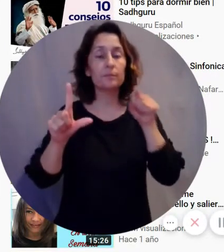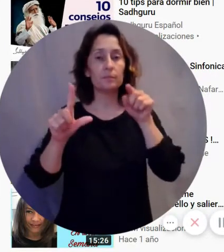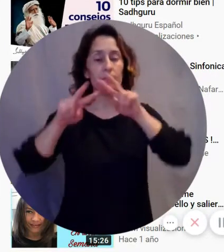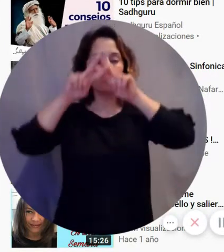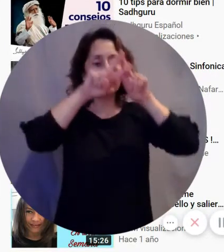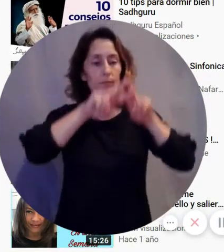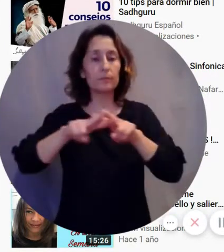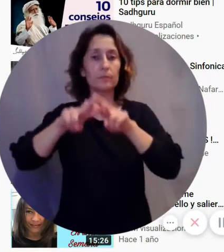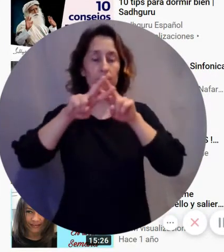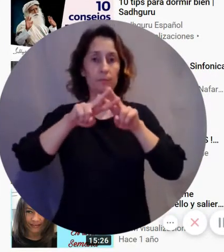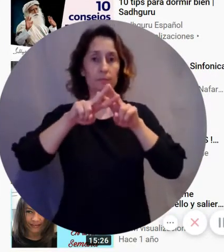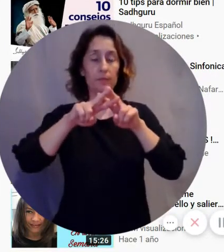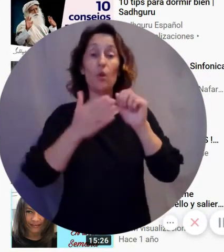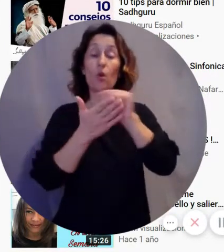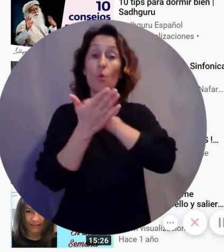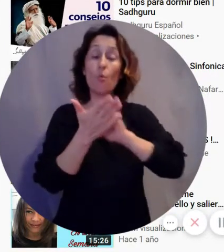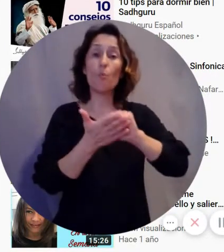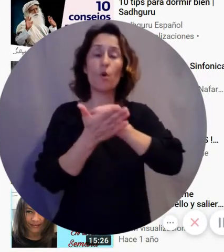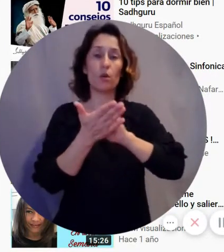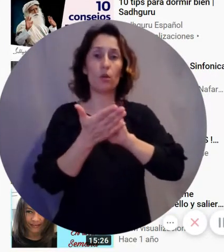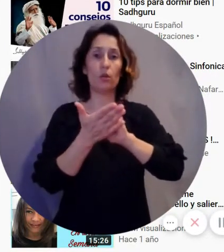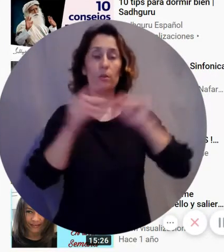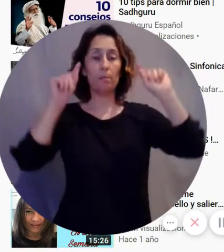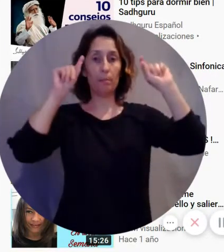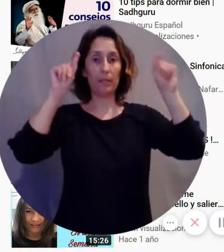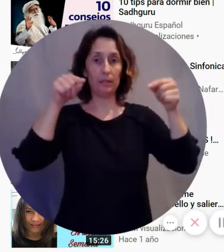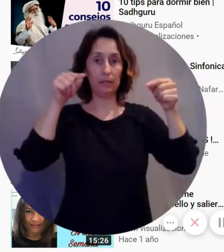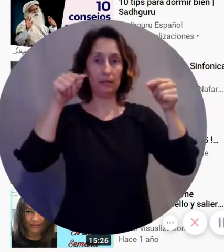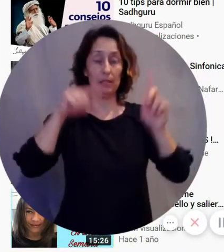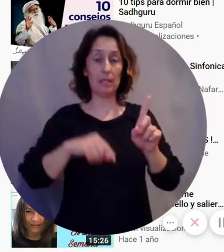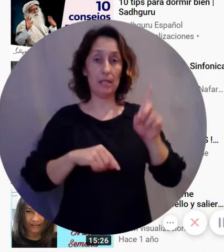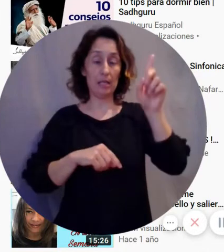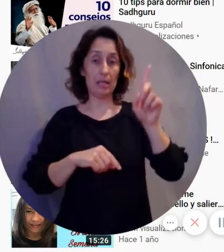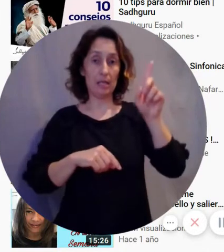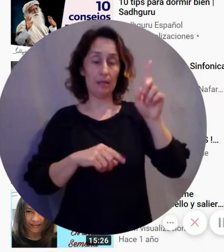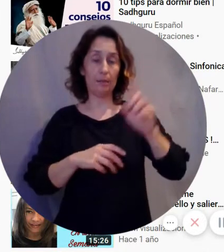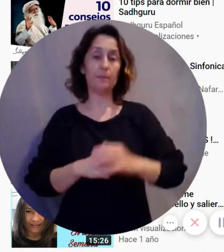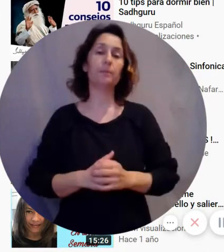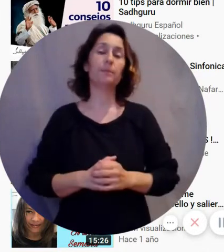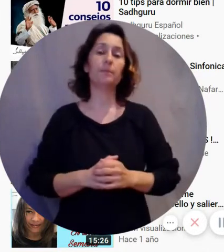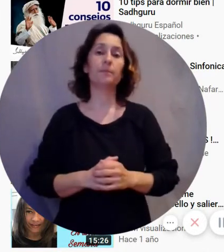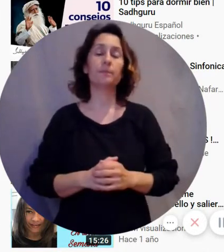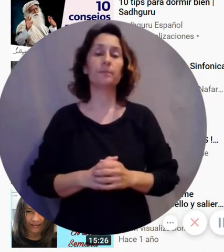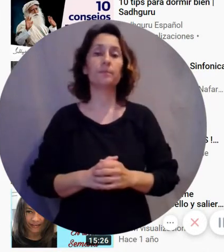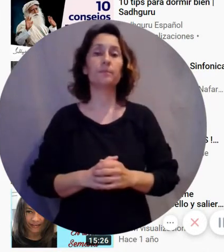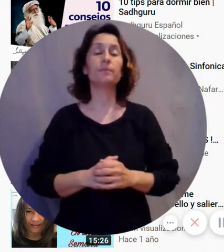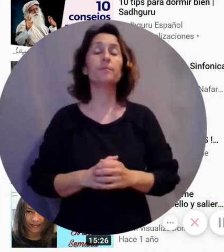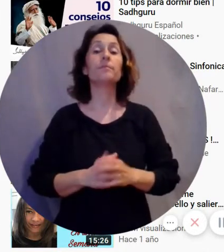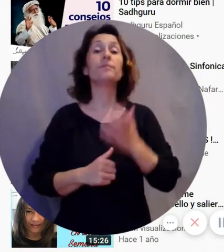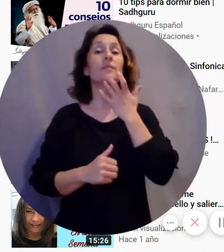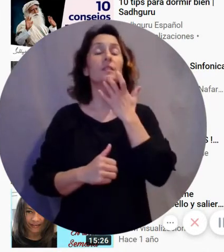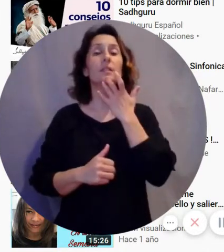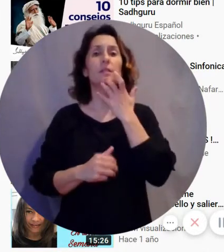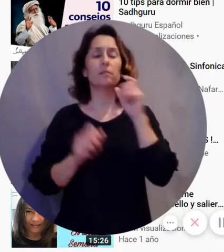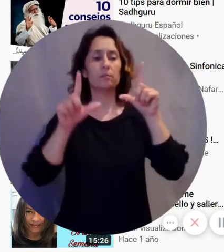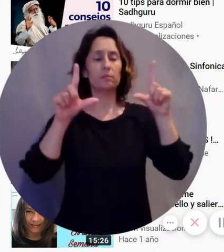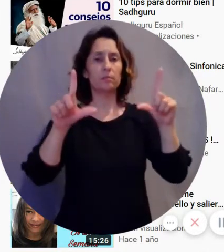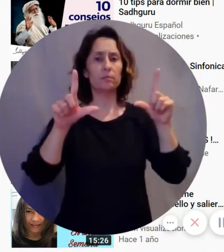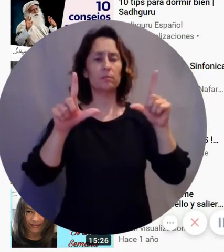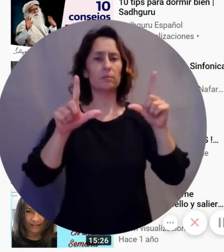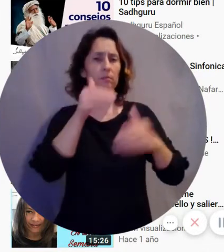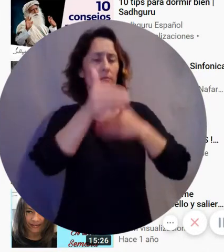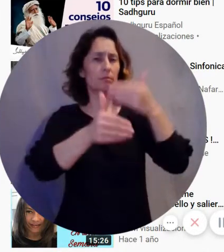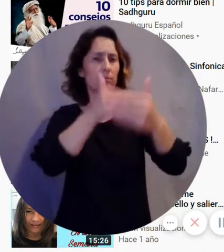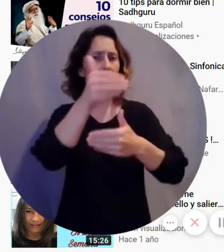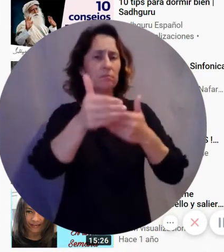que estamos trabajando lo vemos entre paréntesis, arriba a la izquierda de la pantalla. Si no quieres ir avanzando en la presentación de la declaración, no te